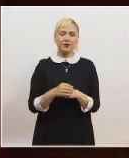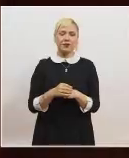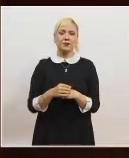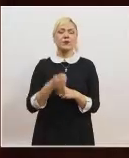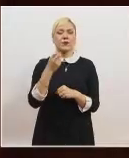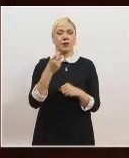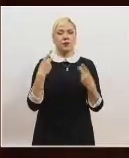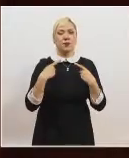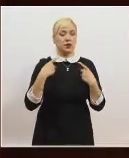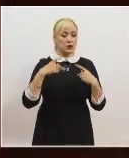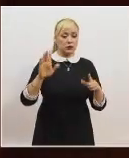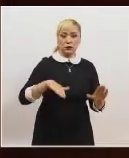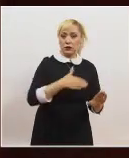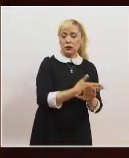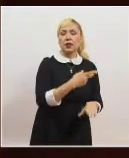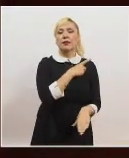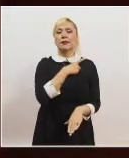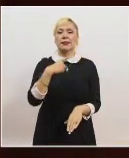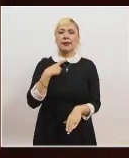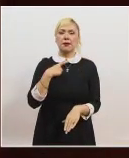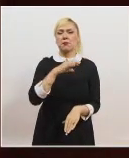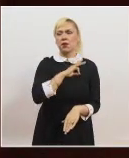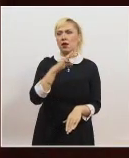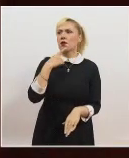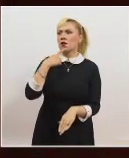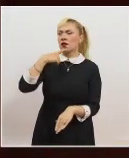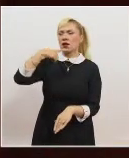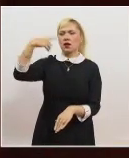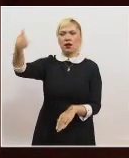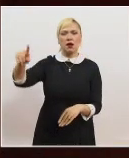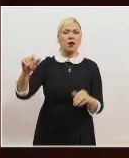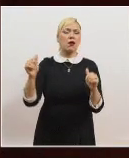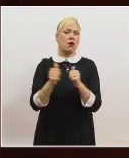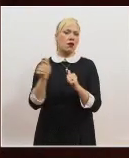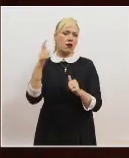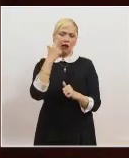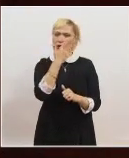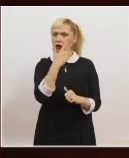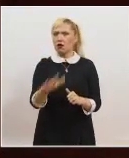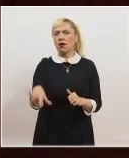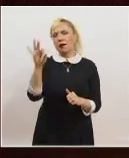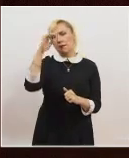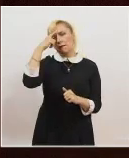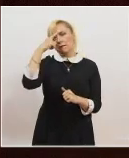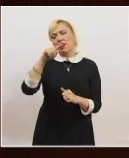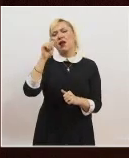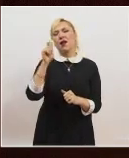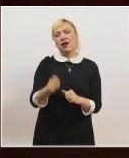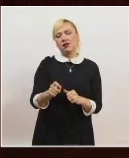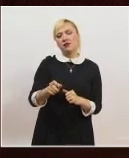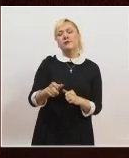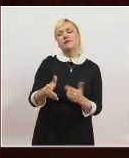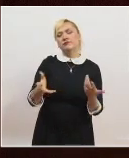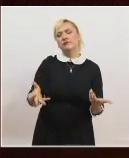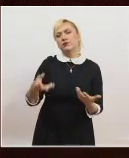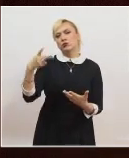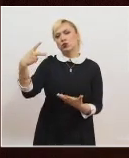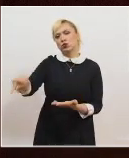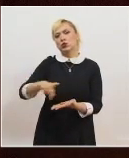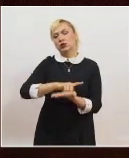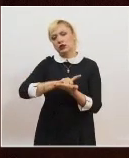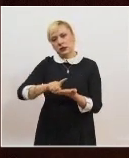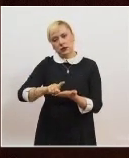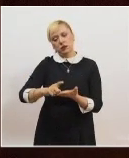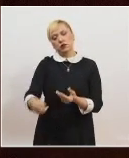El afectado debe poder controvertir el acto por la vía que elija con el fin de ser restituido en el pleno goce de